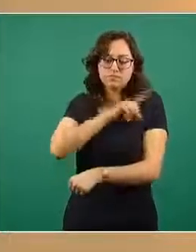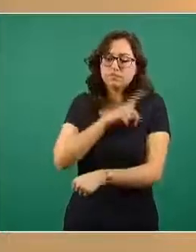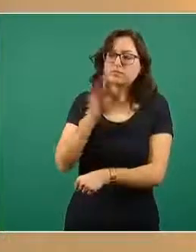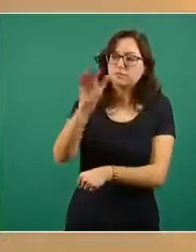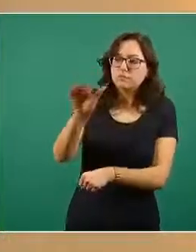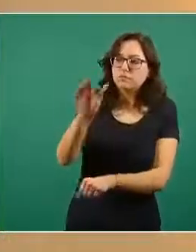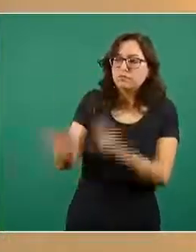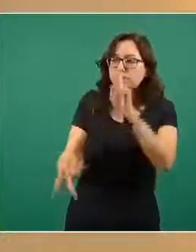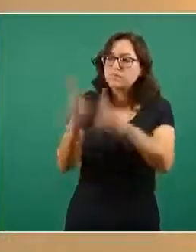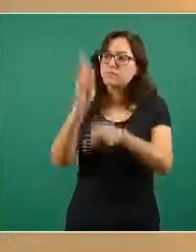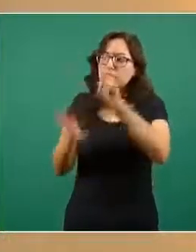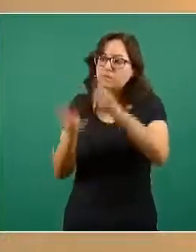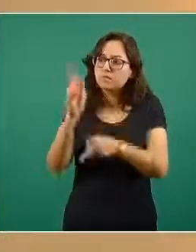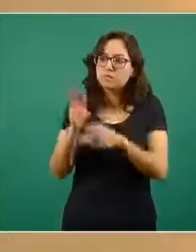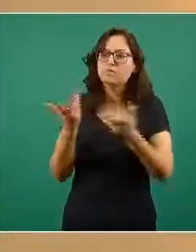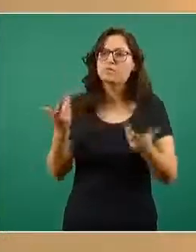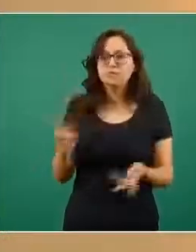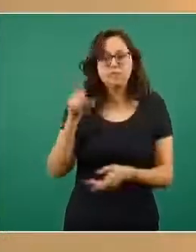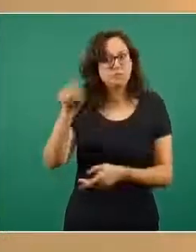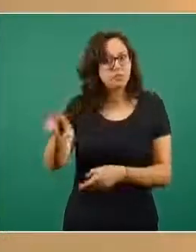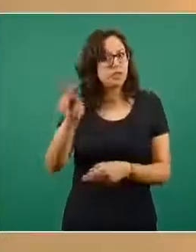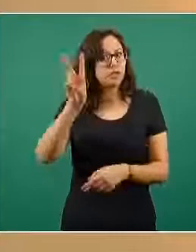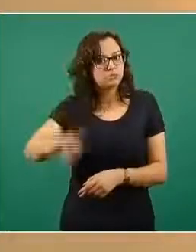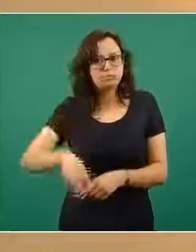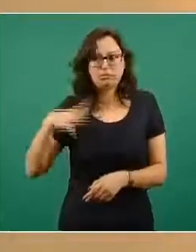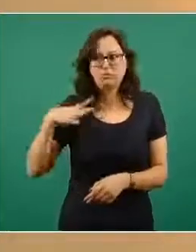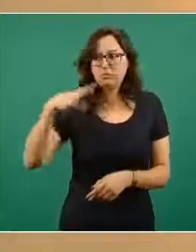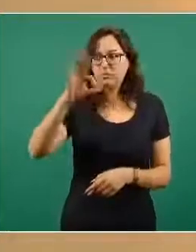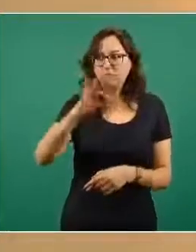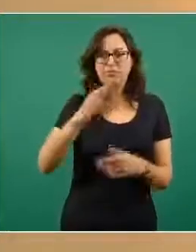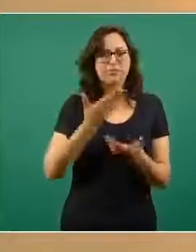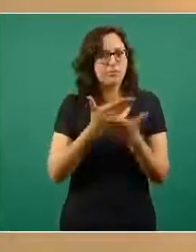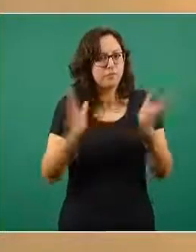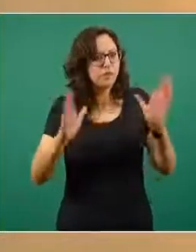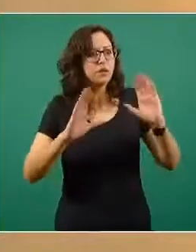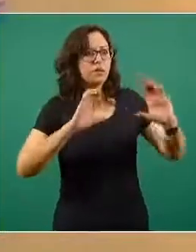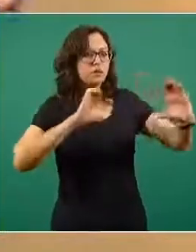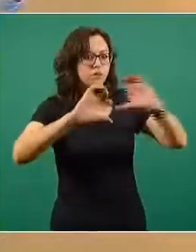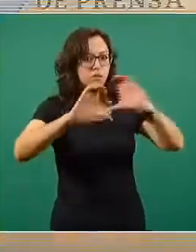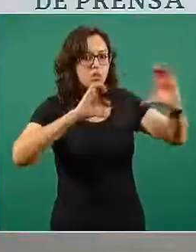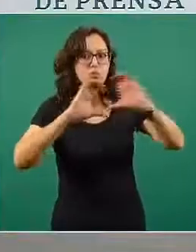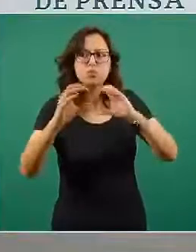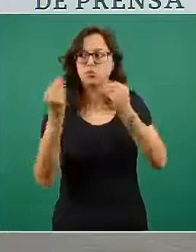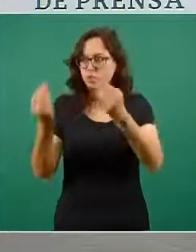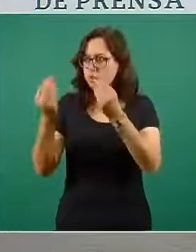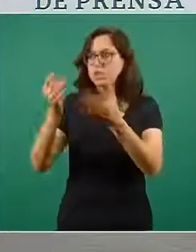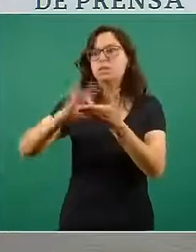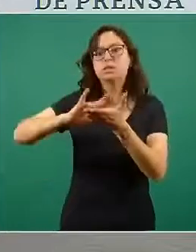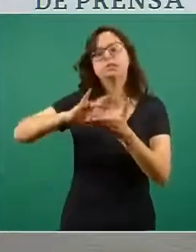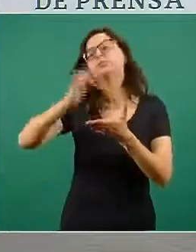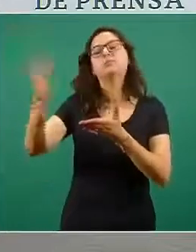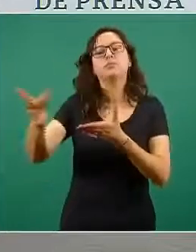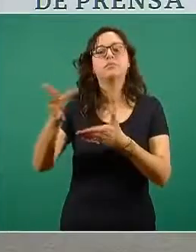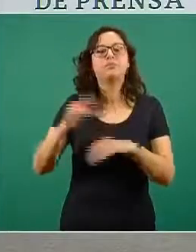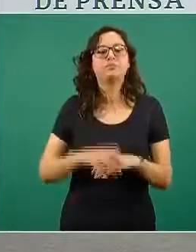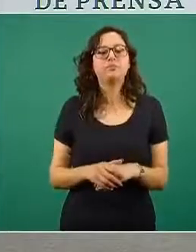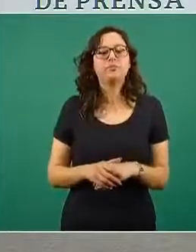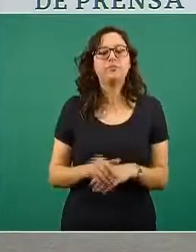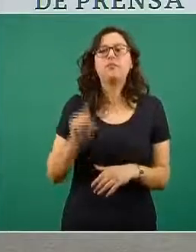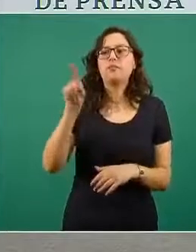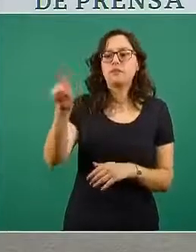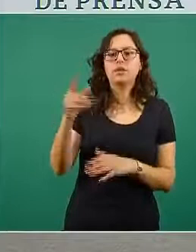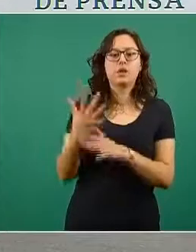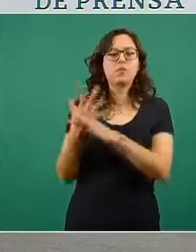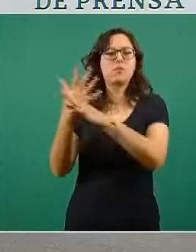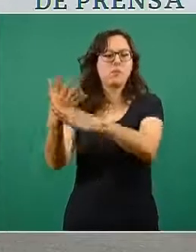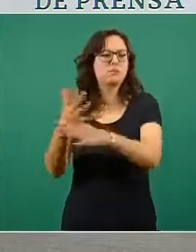agradezco mucho su disponibilidad y la comunicación que hemos tenido, y saben que